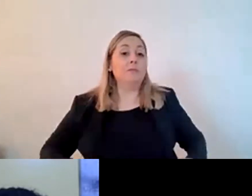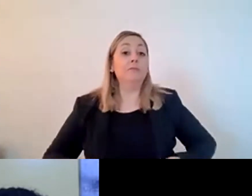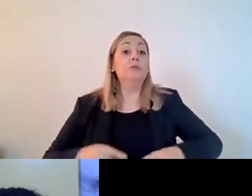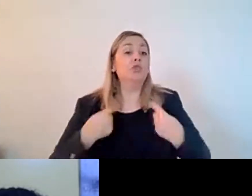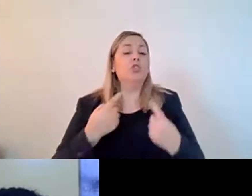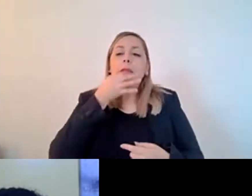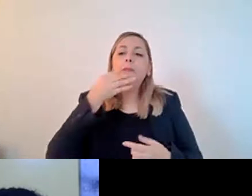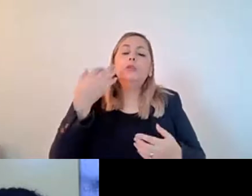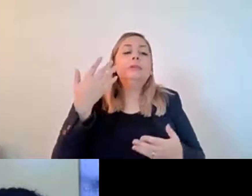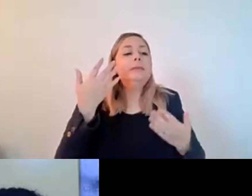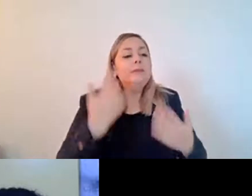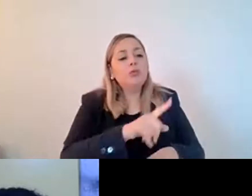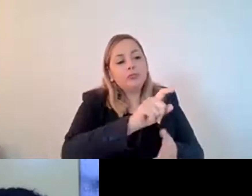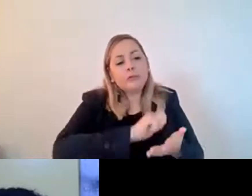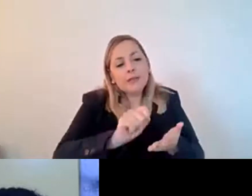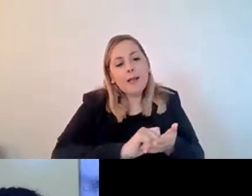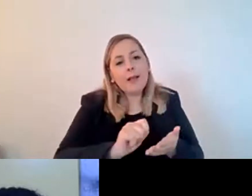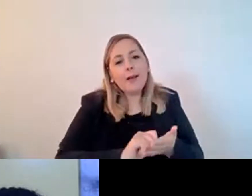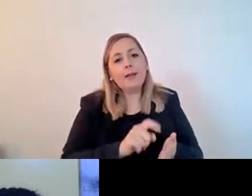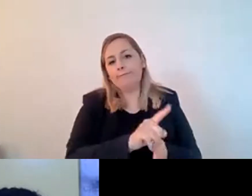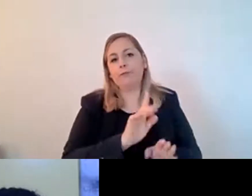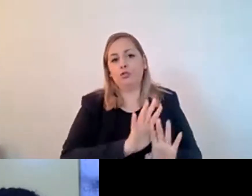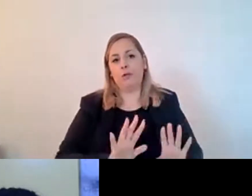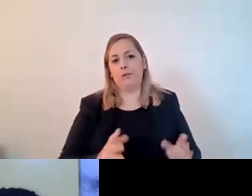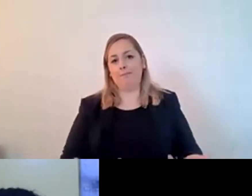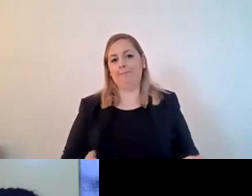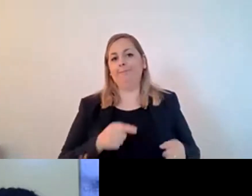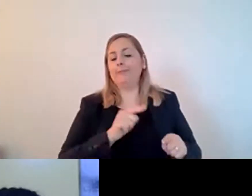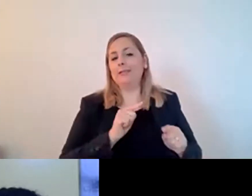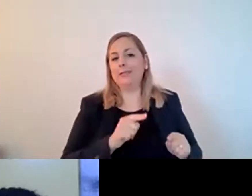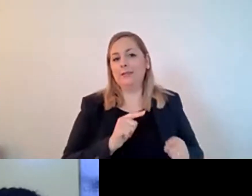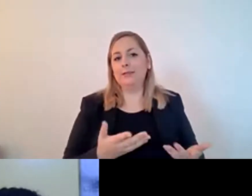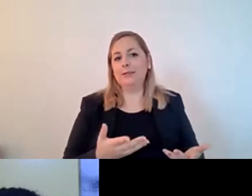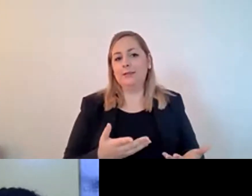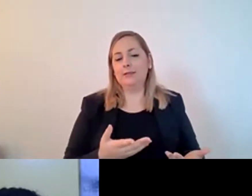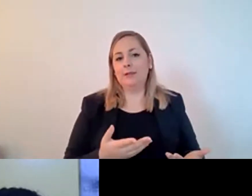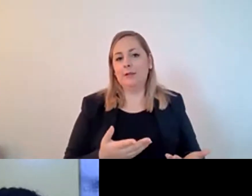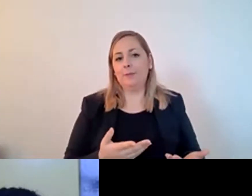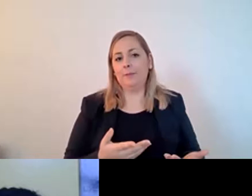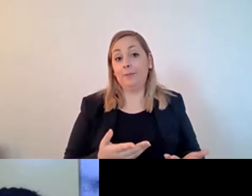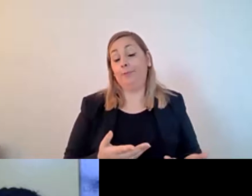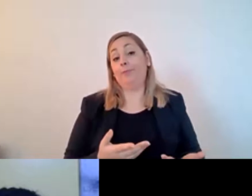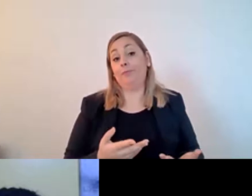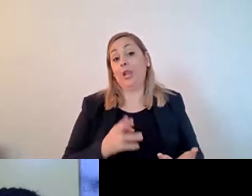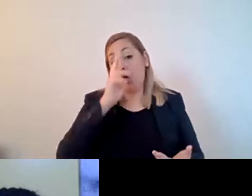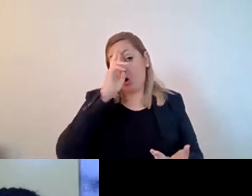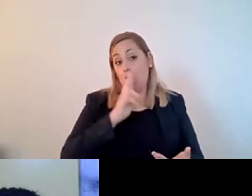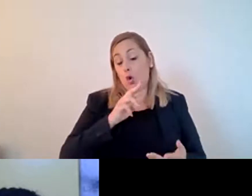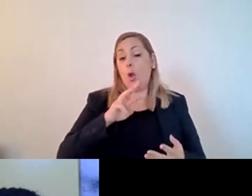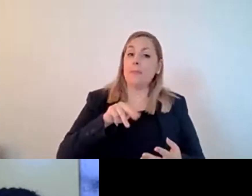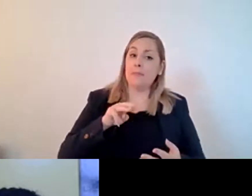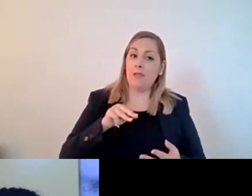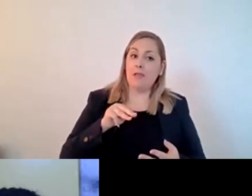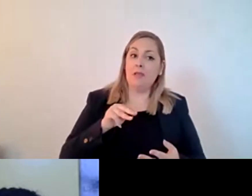ya, pues, hace tus tareas, eso sería. Ese sería el rol que muchas mamás